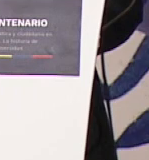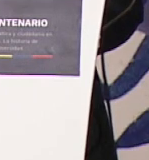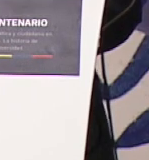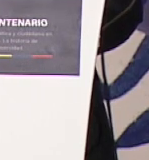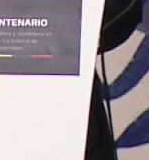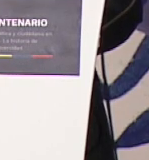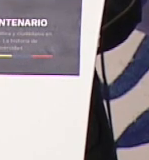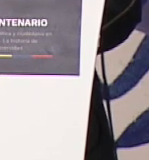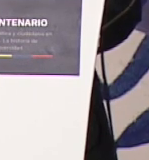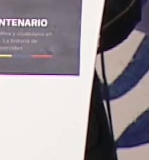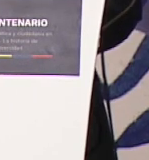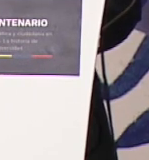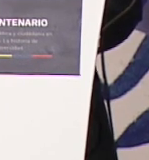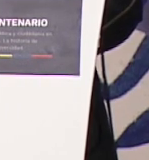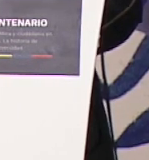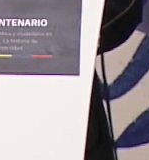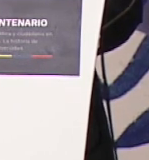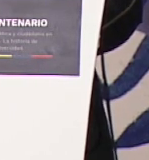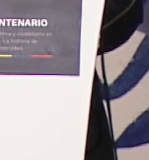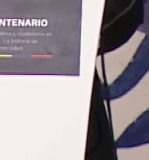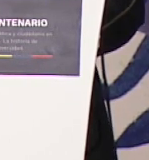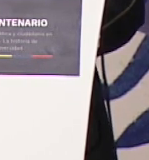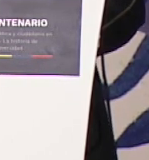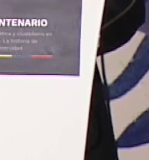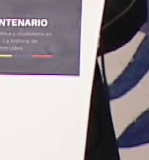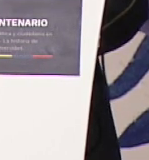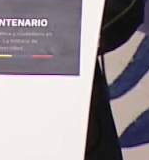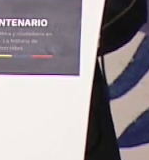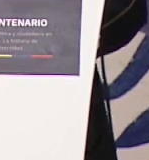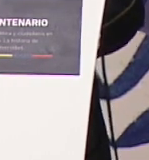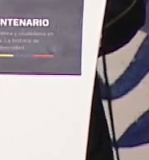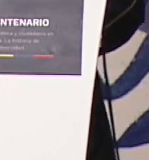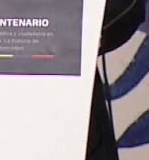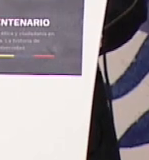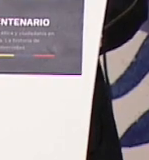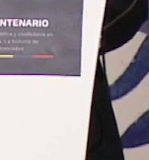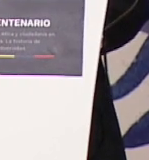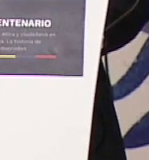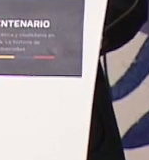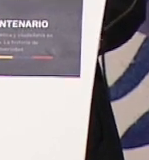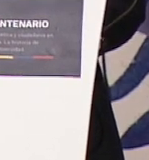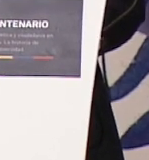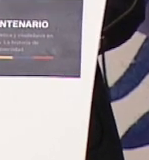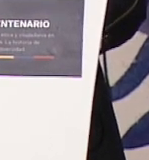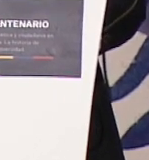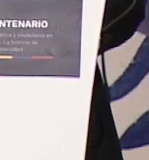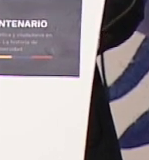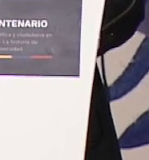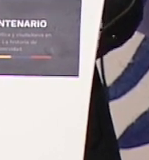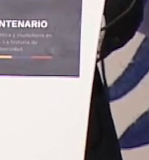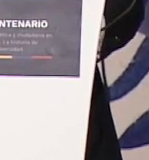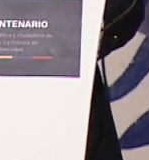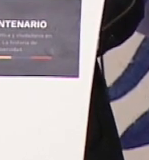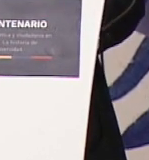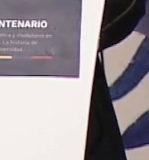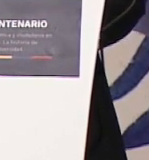del día los esperan en el tercer piso en los distintos salones para continuar con los conversatorios simultáneos. Muchas gracias por